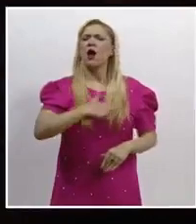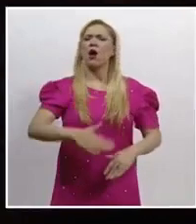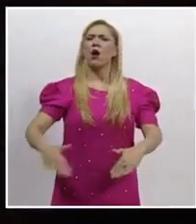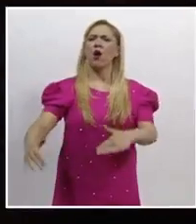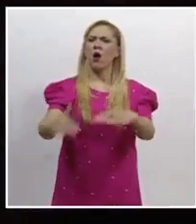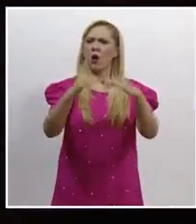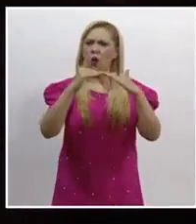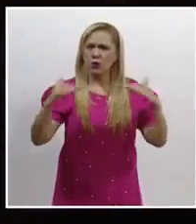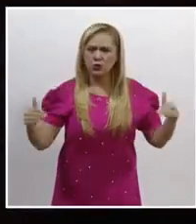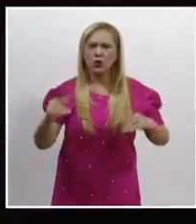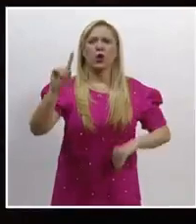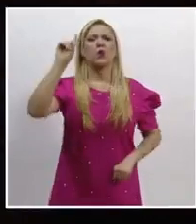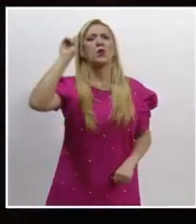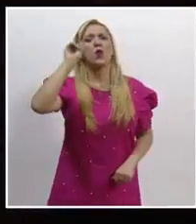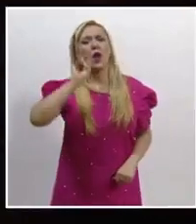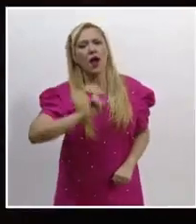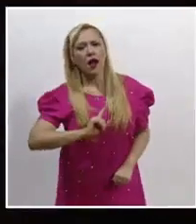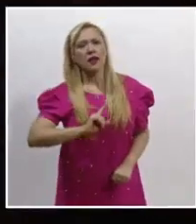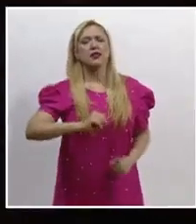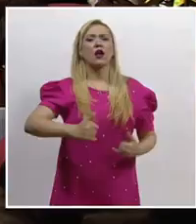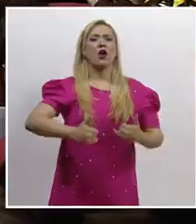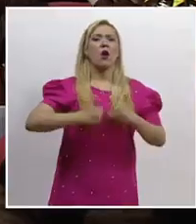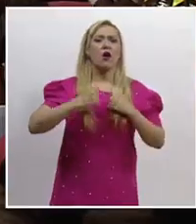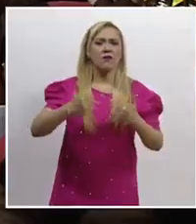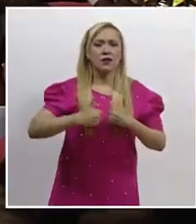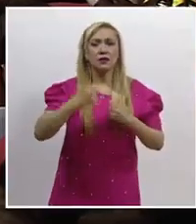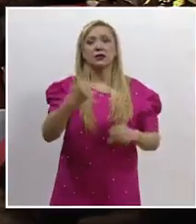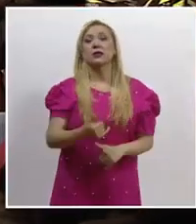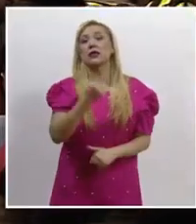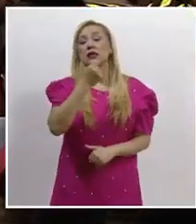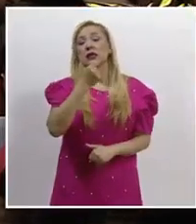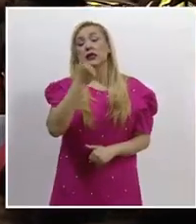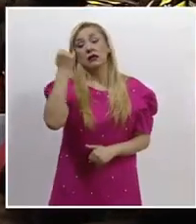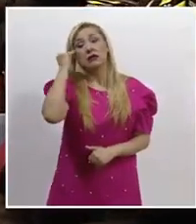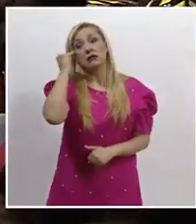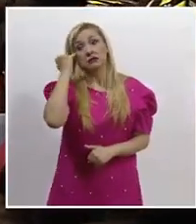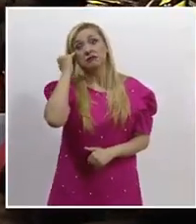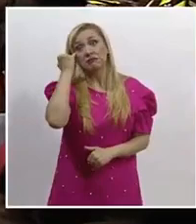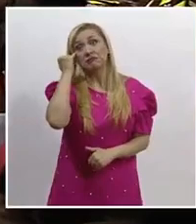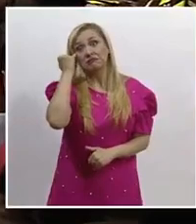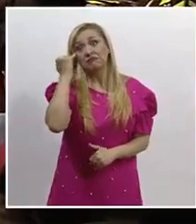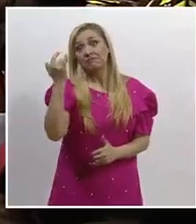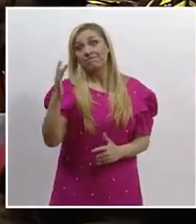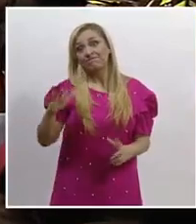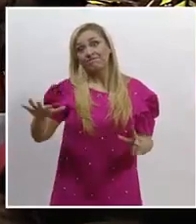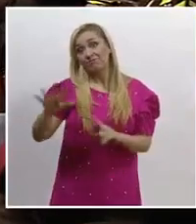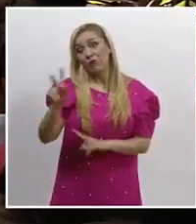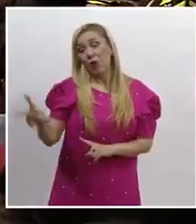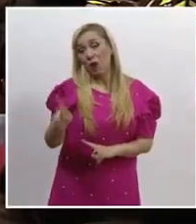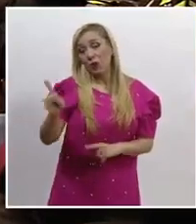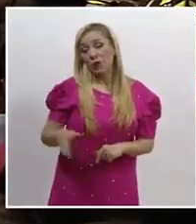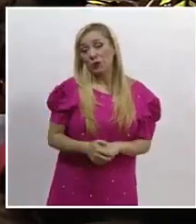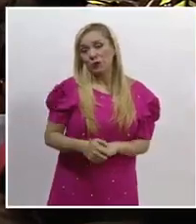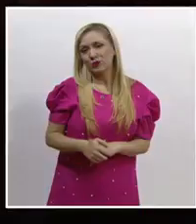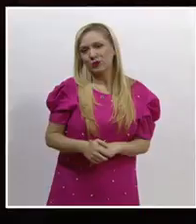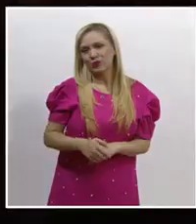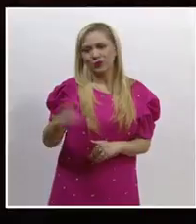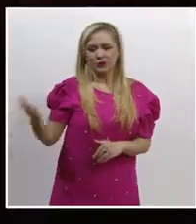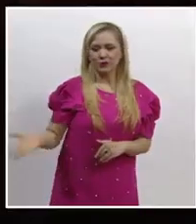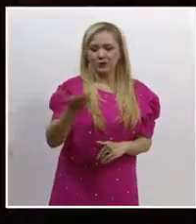equitativa tanto para las mujeres, para los jóvenes y para los indígenas. En este sentido destacó que ambas